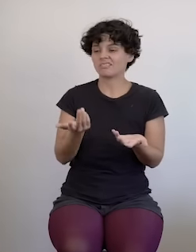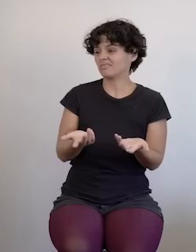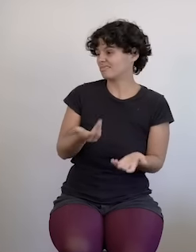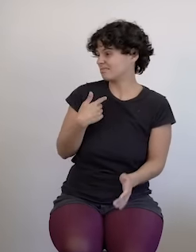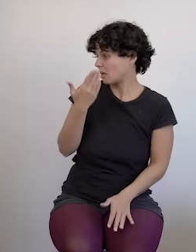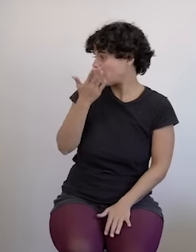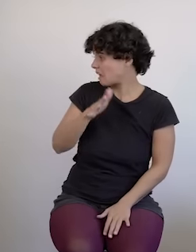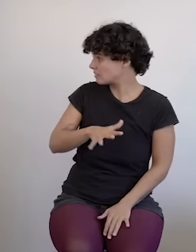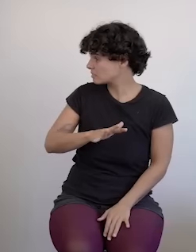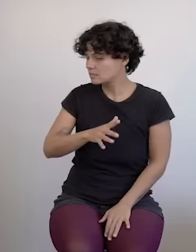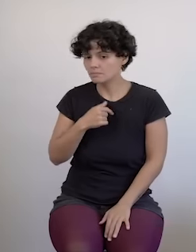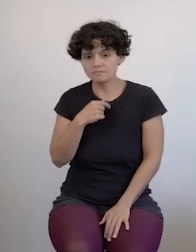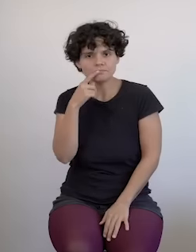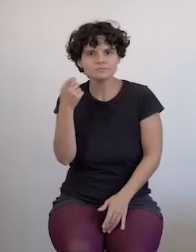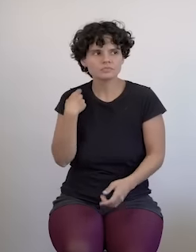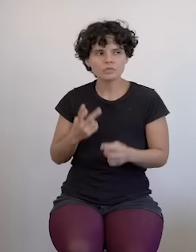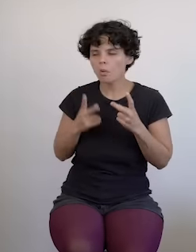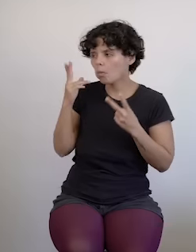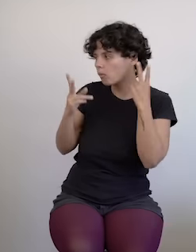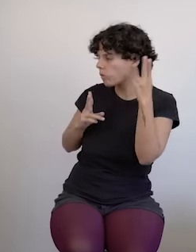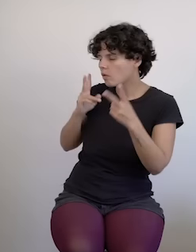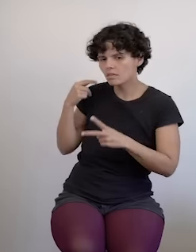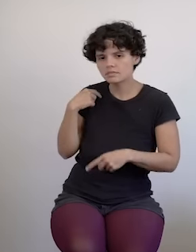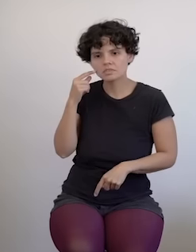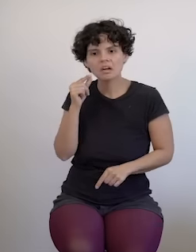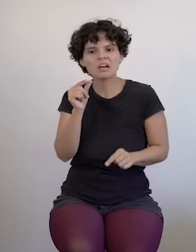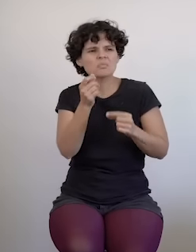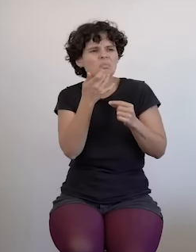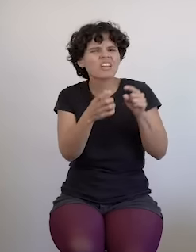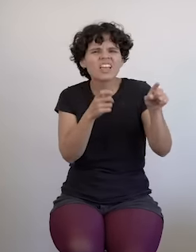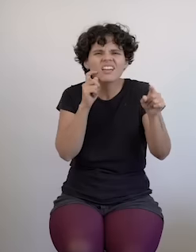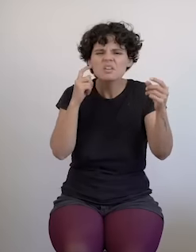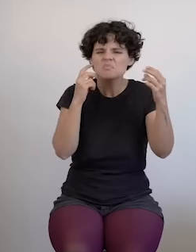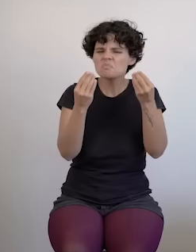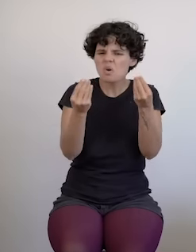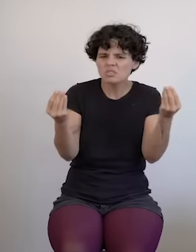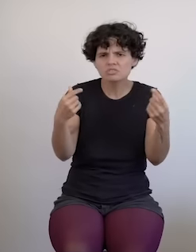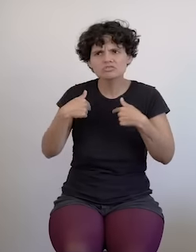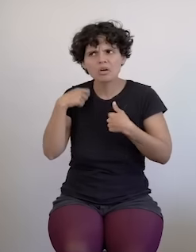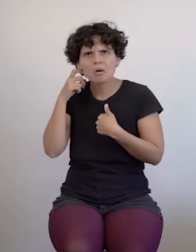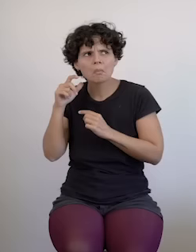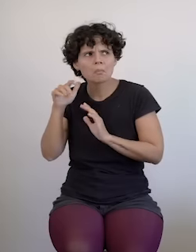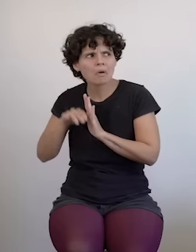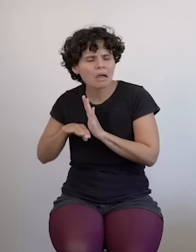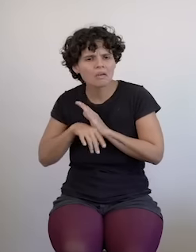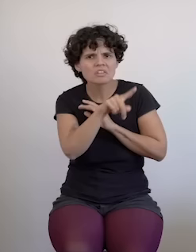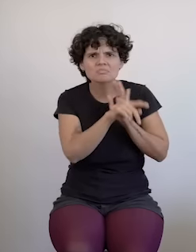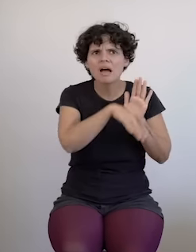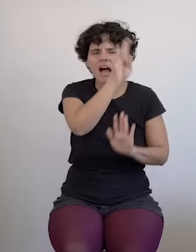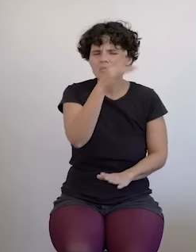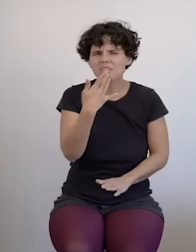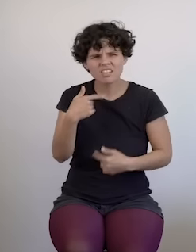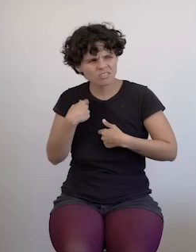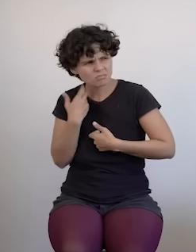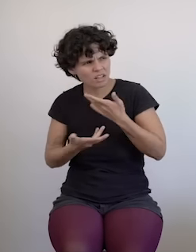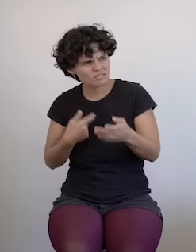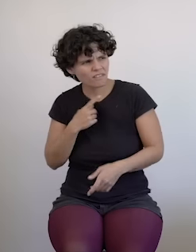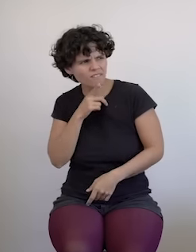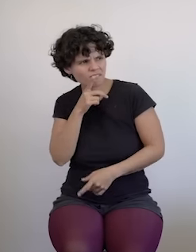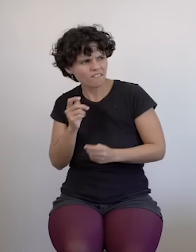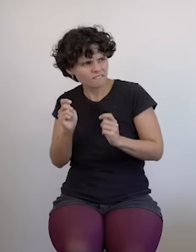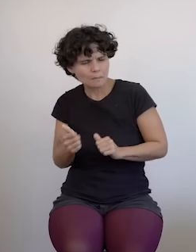escuchar unas rimas mea baratas. Y así no le aplicaron mente esta guay y está sonando. Que chucha, yo estoy sonando menos. No, esta